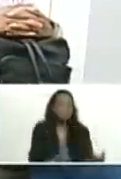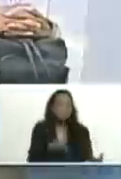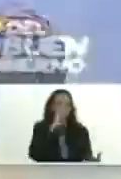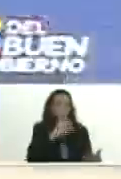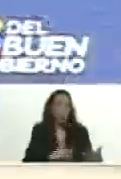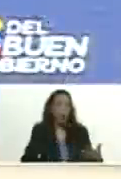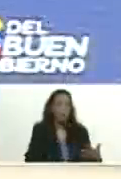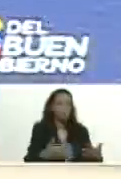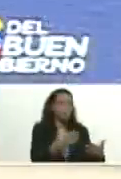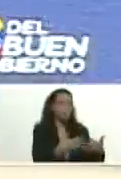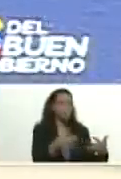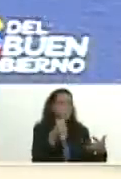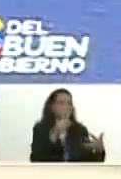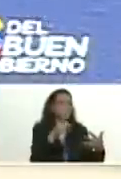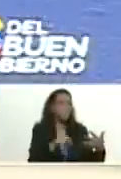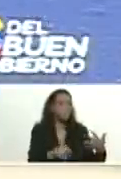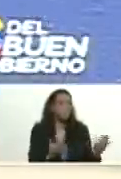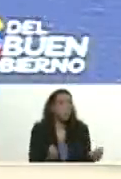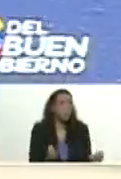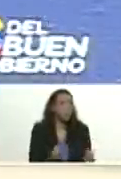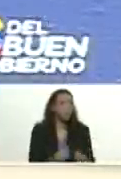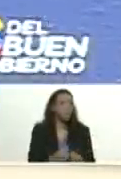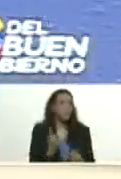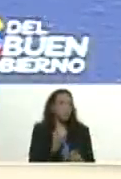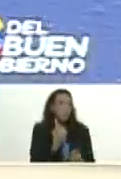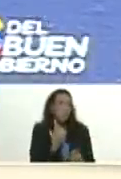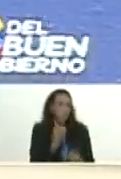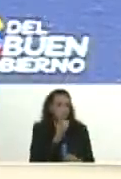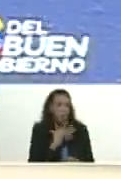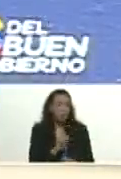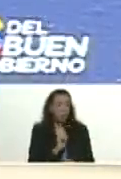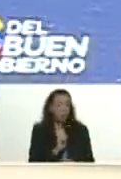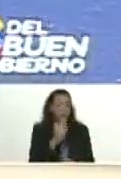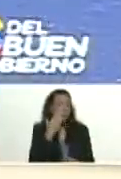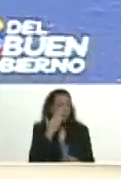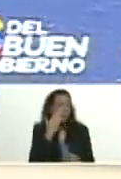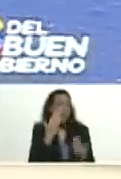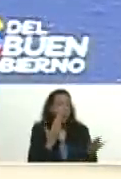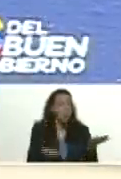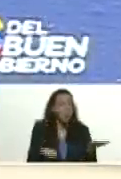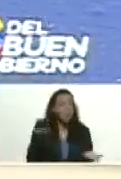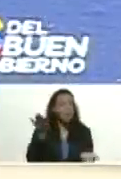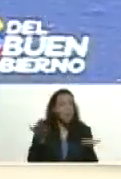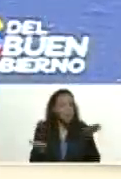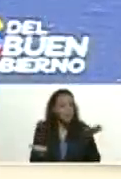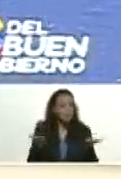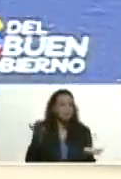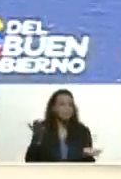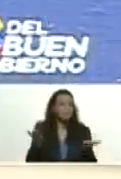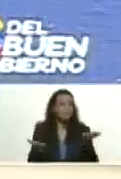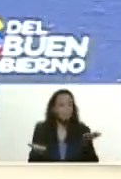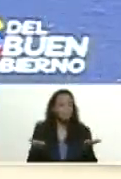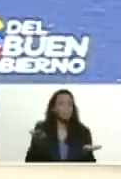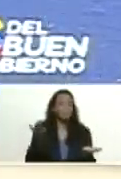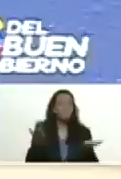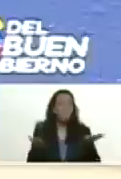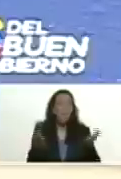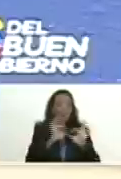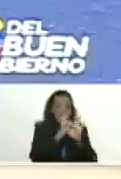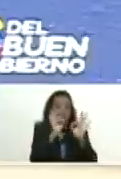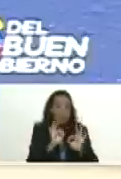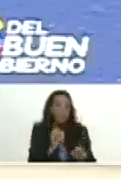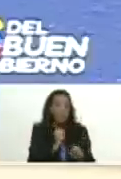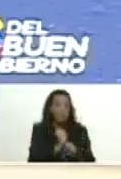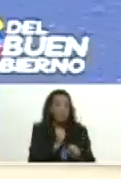año y hacer un balance de los mecanismos que